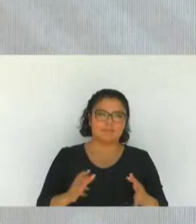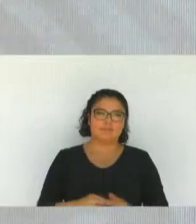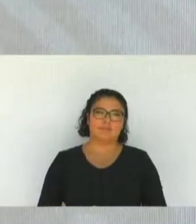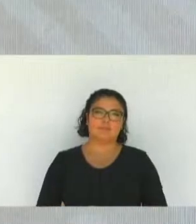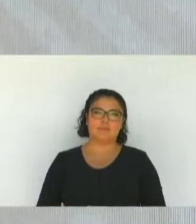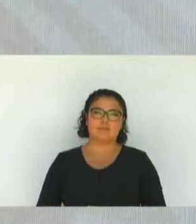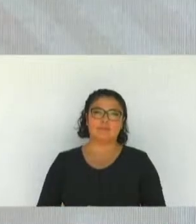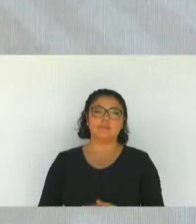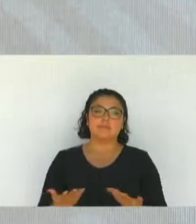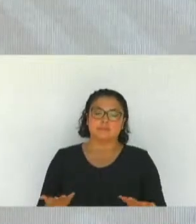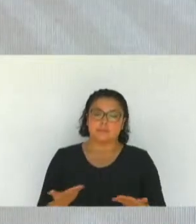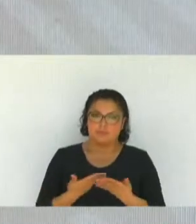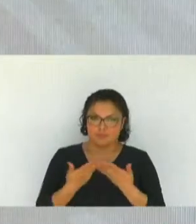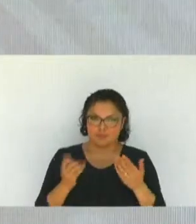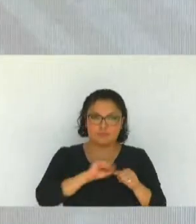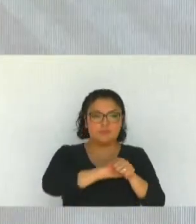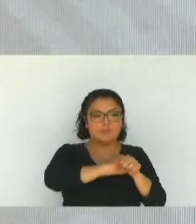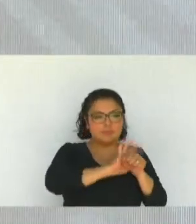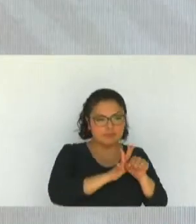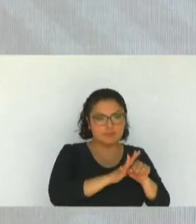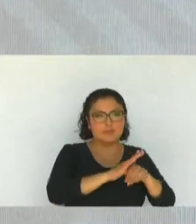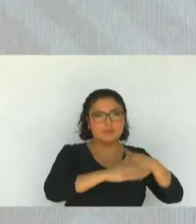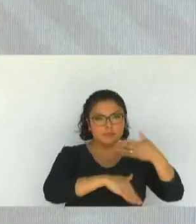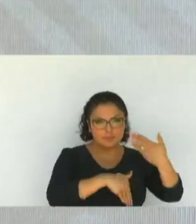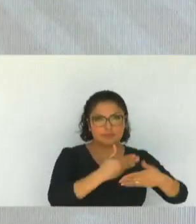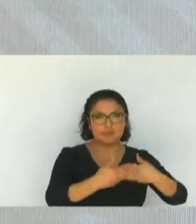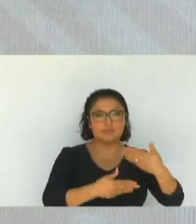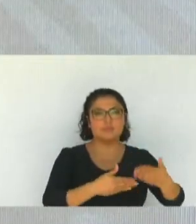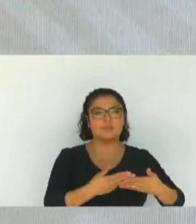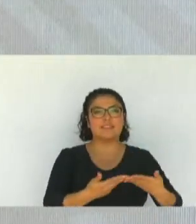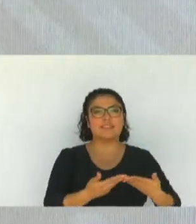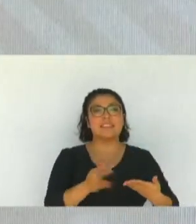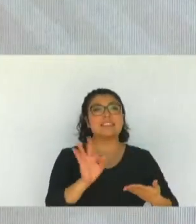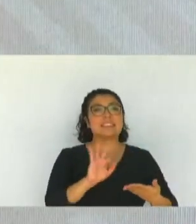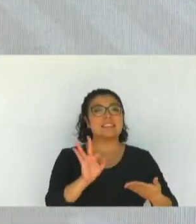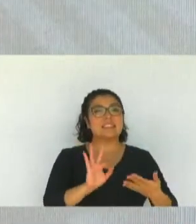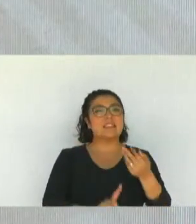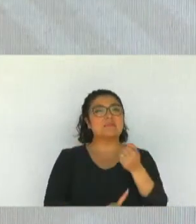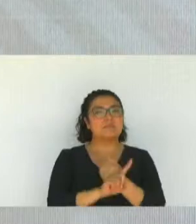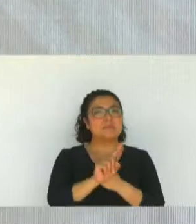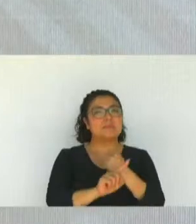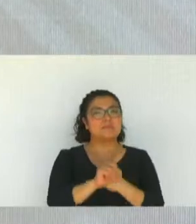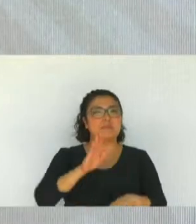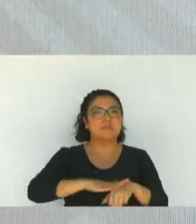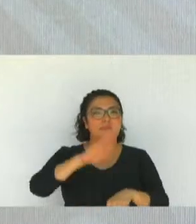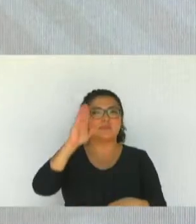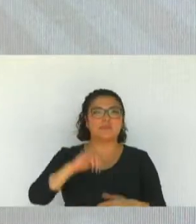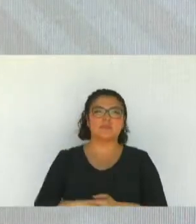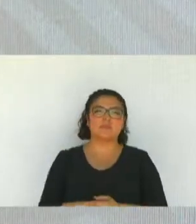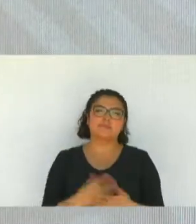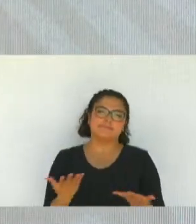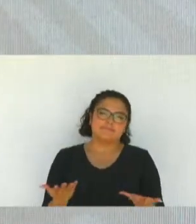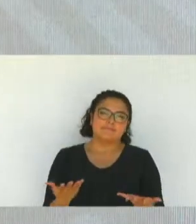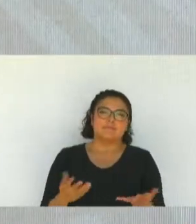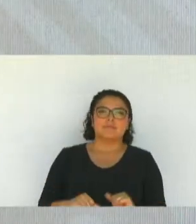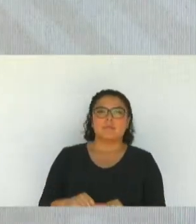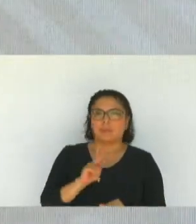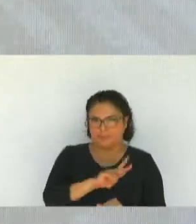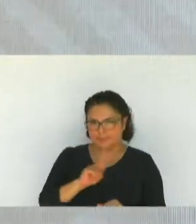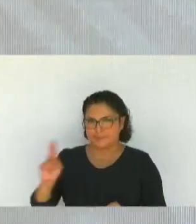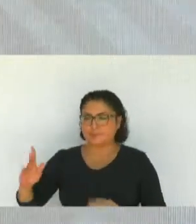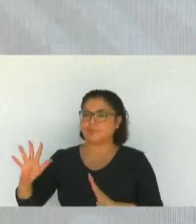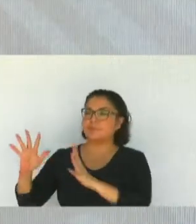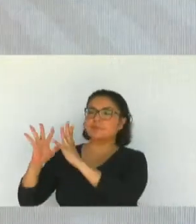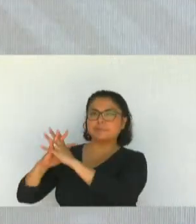donde la pospandemia quizá sea mucho más complicada que la posguerra, porque cuando acaba la guerra, pues hay